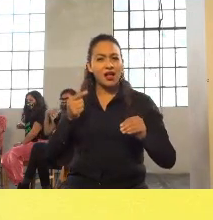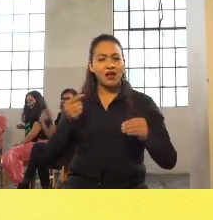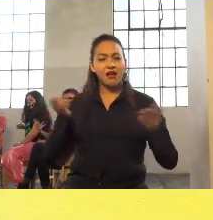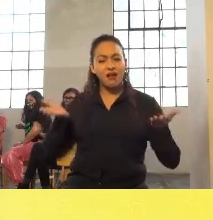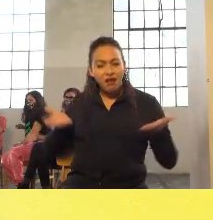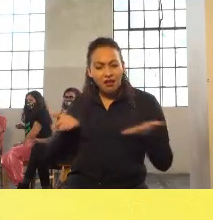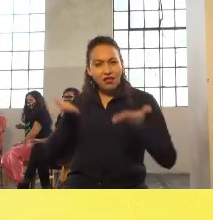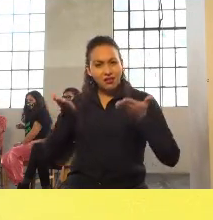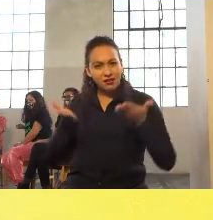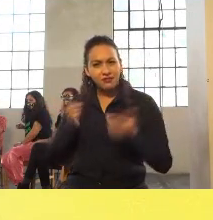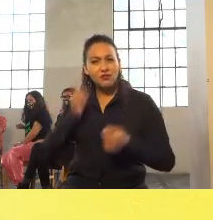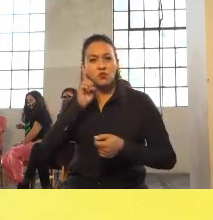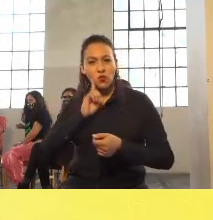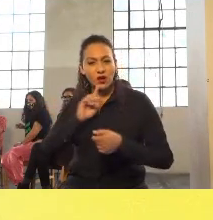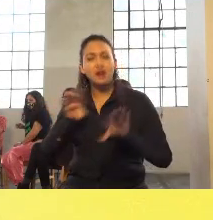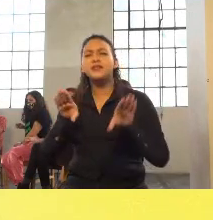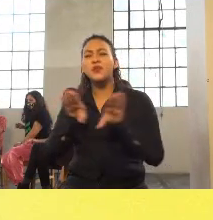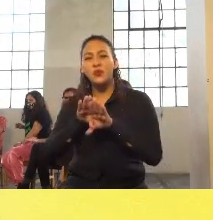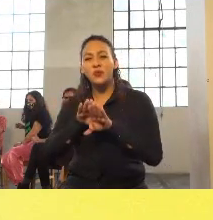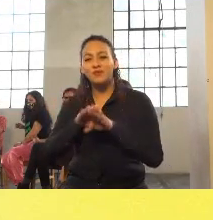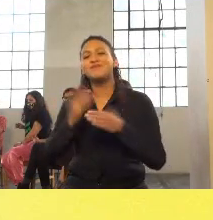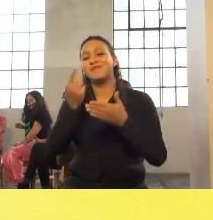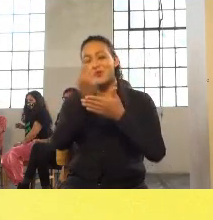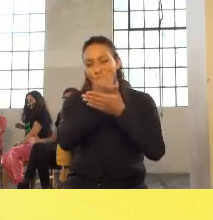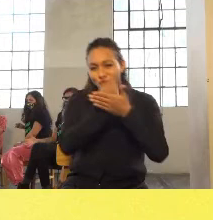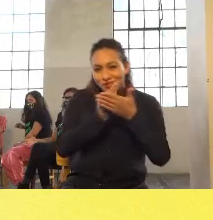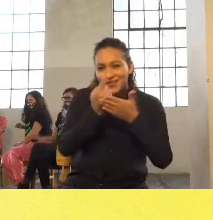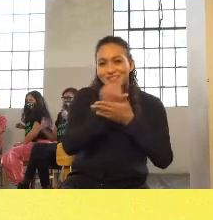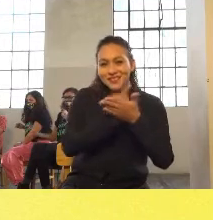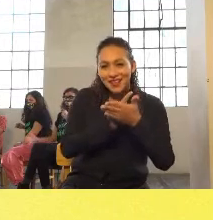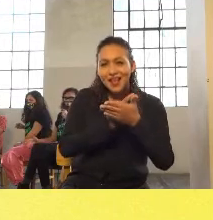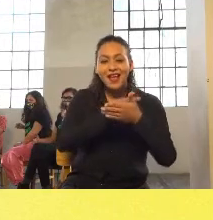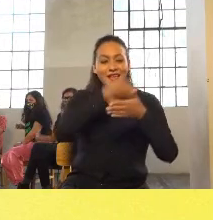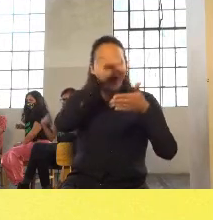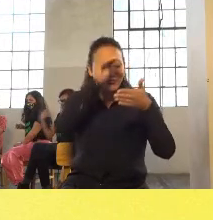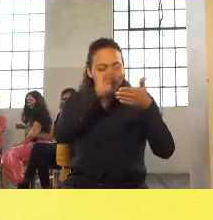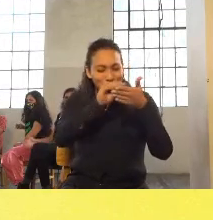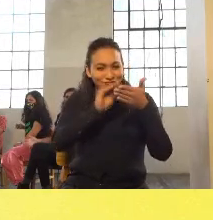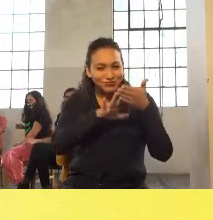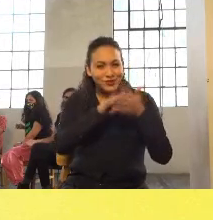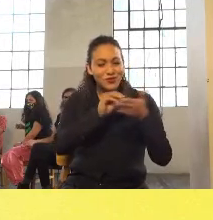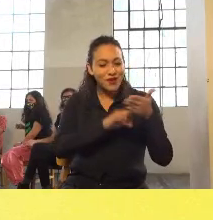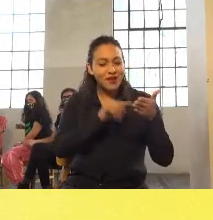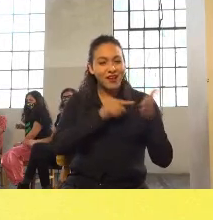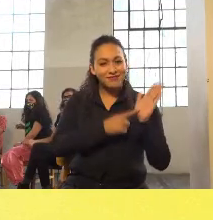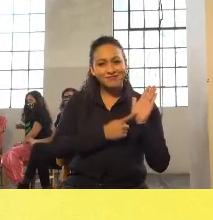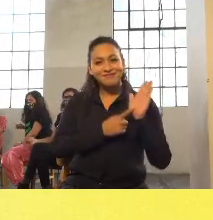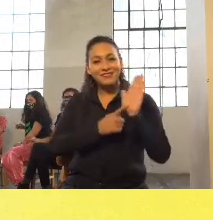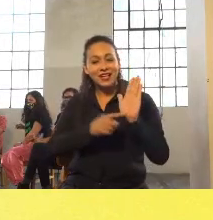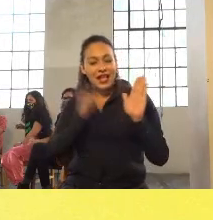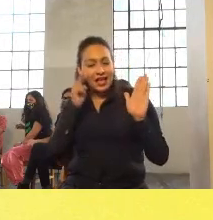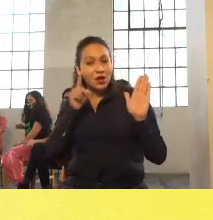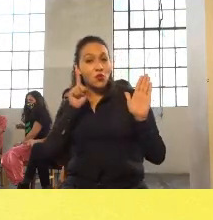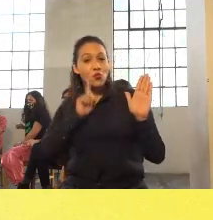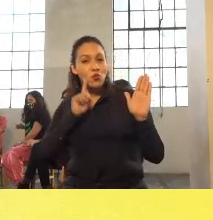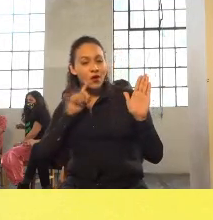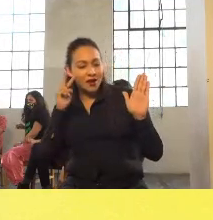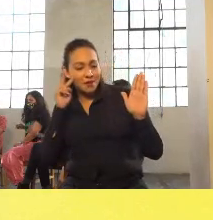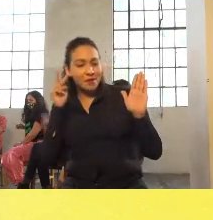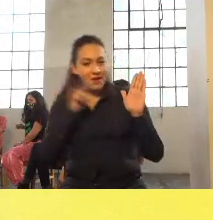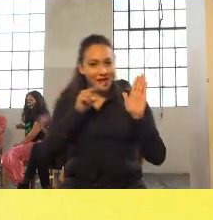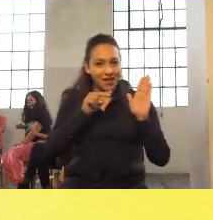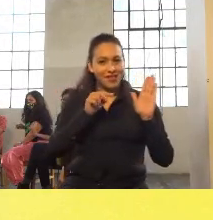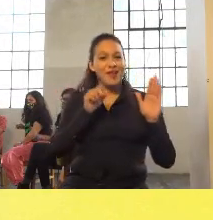activaciones desde el diseño, ¿no? Entonces, al final nos reconciliamos con la palabra, nos hacemos